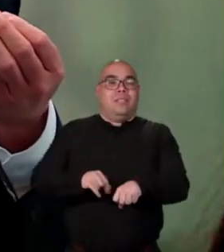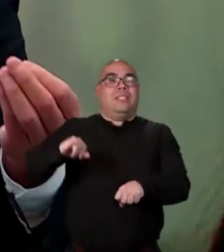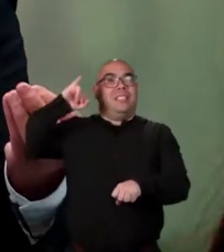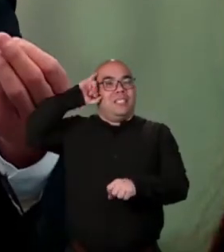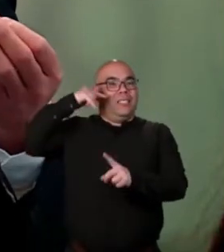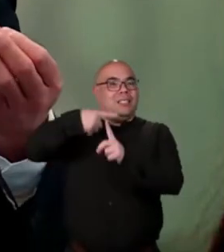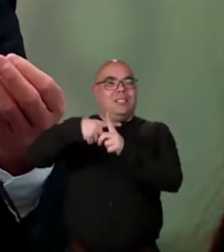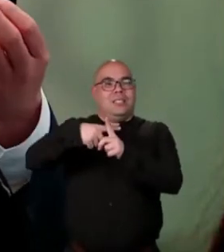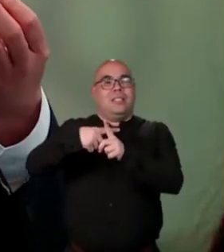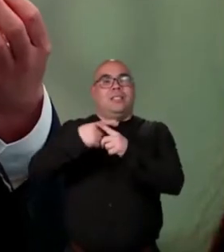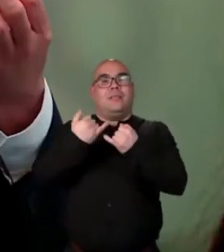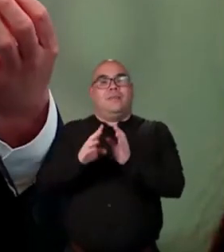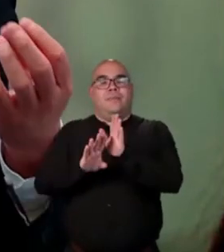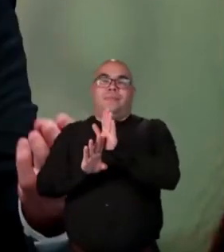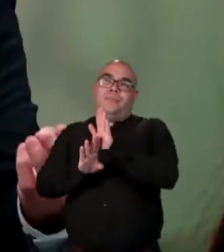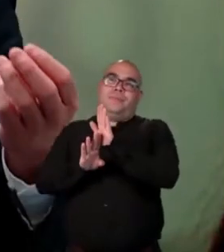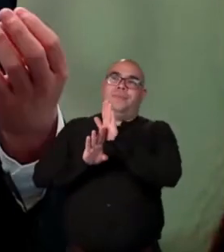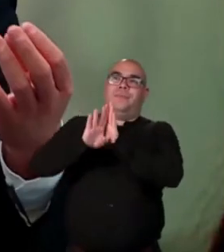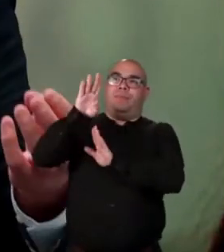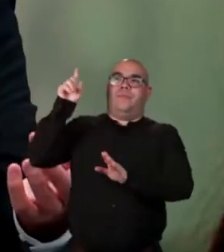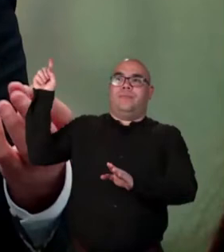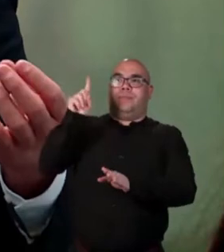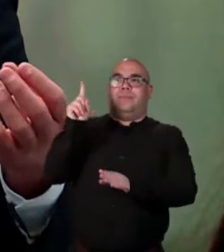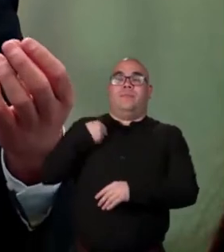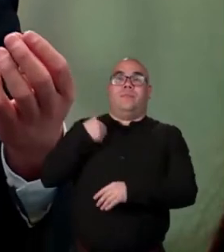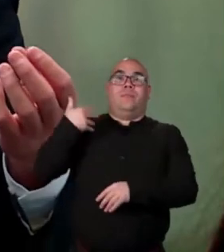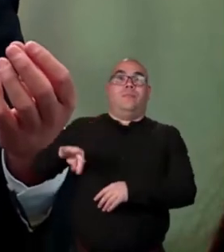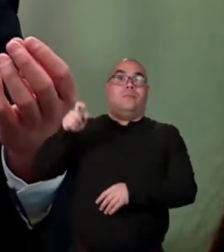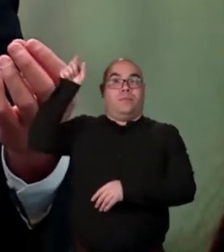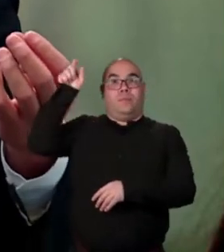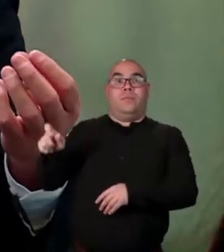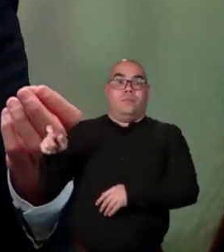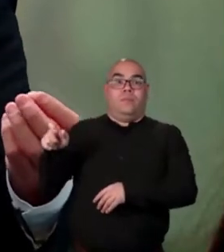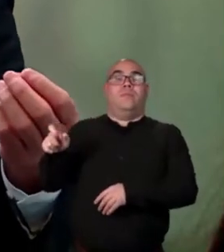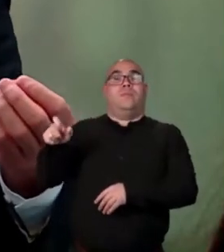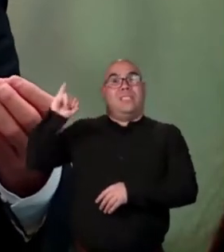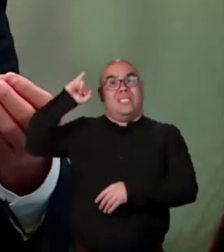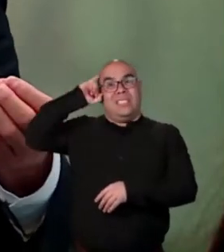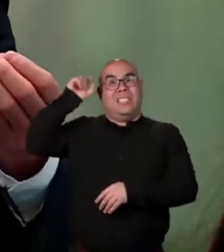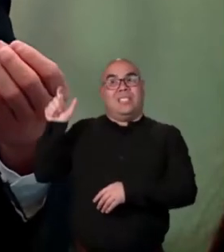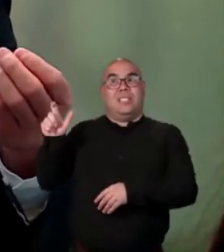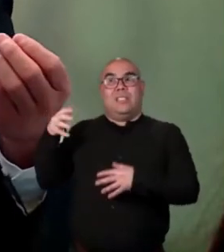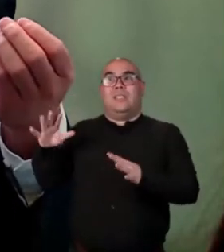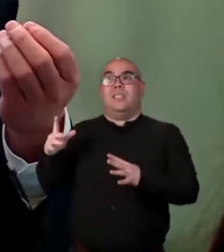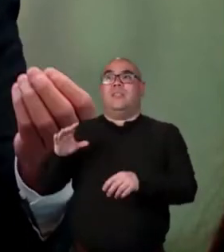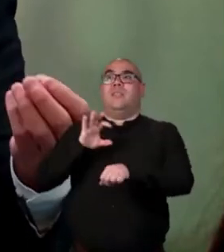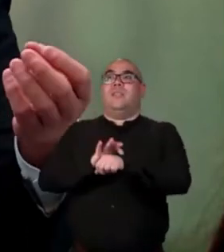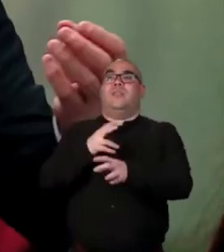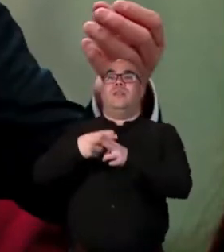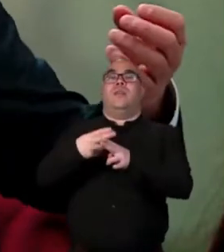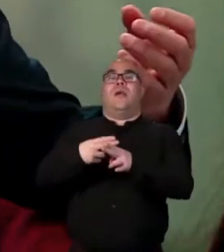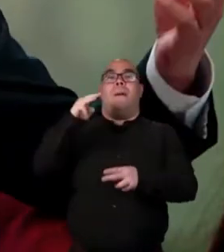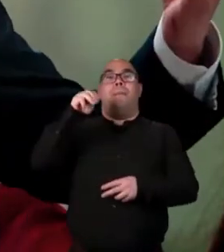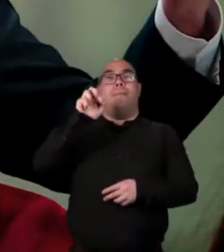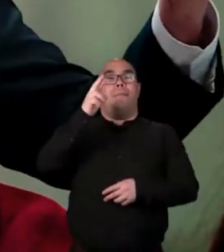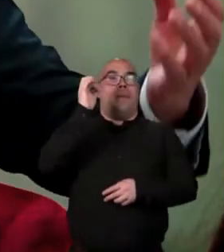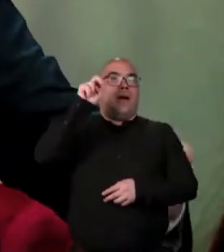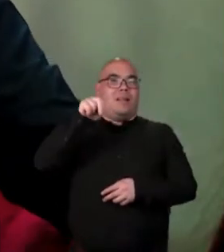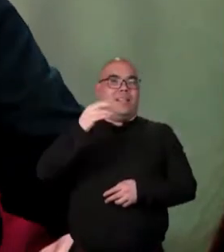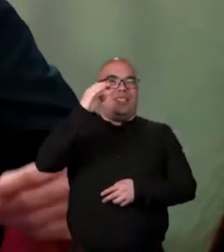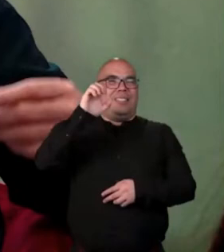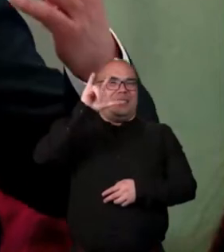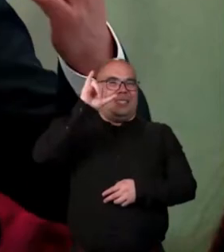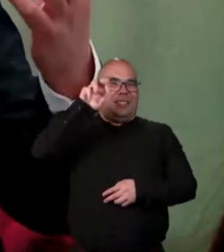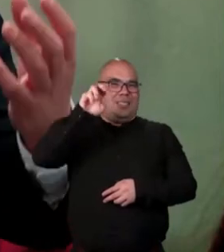desarrollo de un psicólogo norteamericano muy importante en la universidad de pensilvania que es el doctor martín seligman que hoy lo hace la universidad de